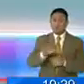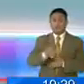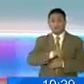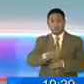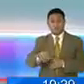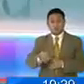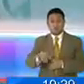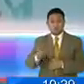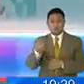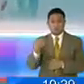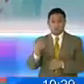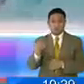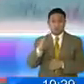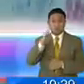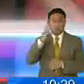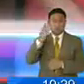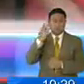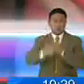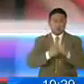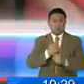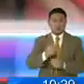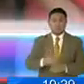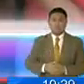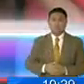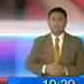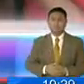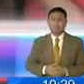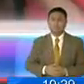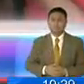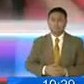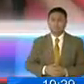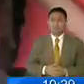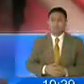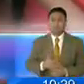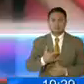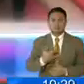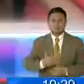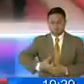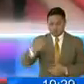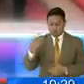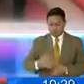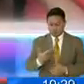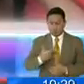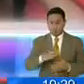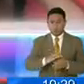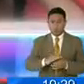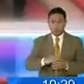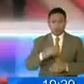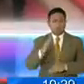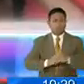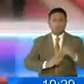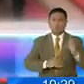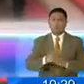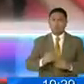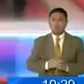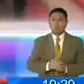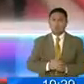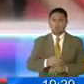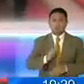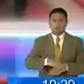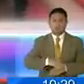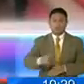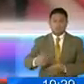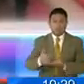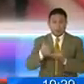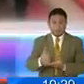sexual a un menor de 5 años. Afirmamos con esta absoluta seguridad de que nuestro compañero es inocente, no por otorgarle el